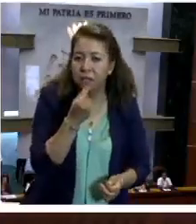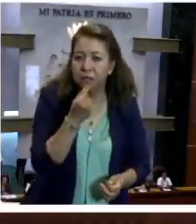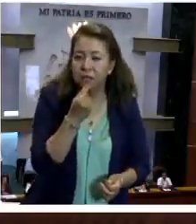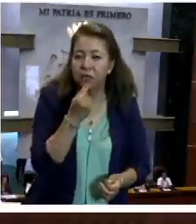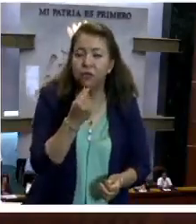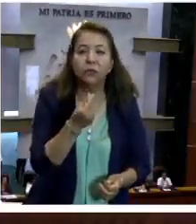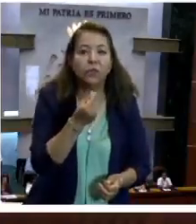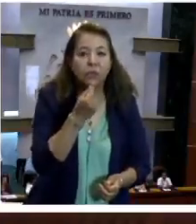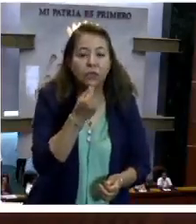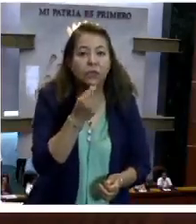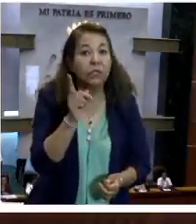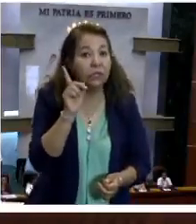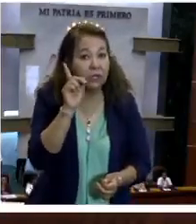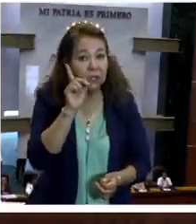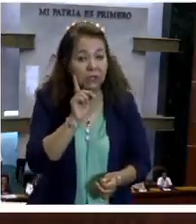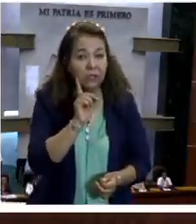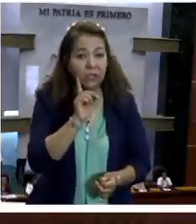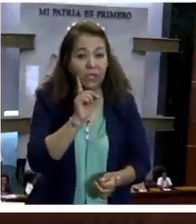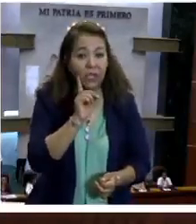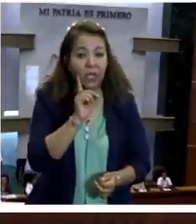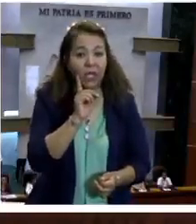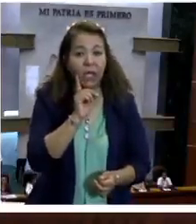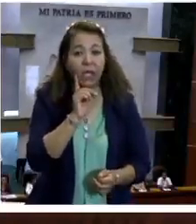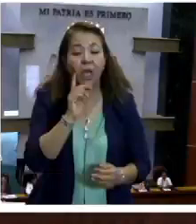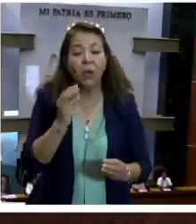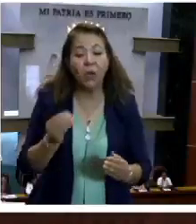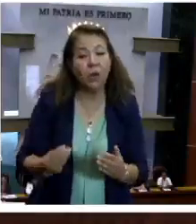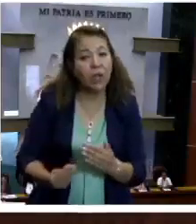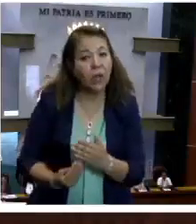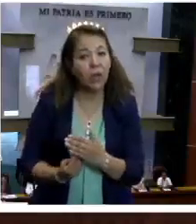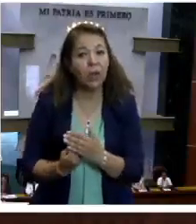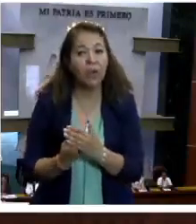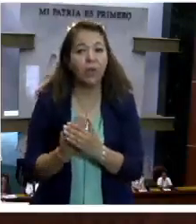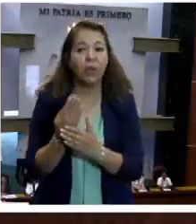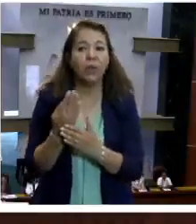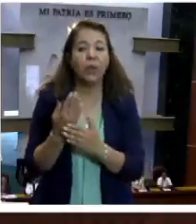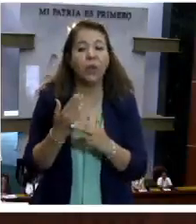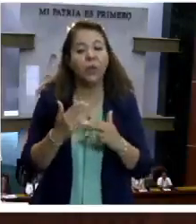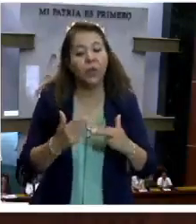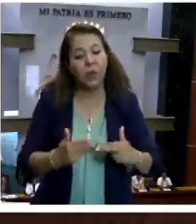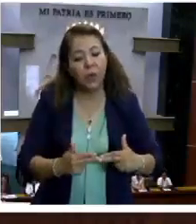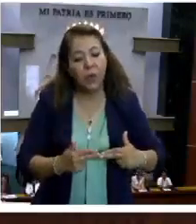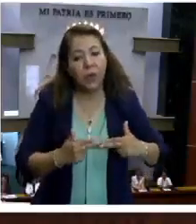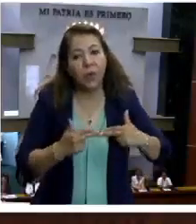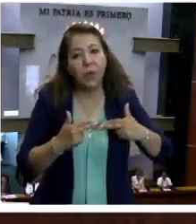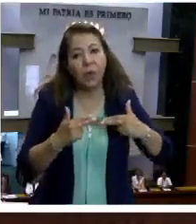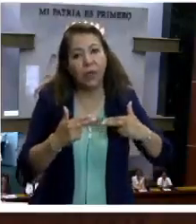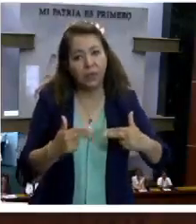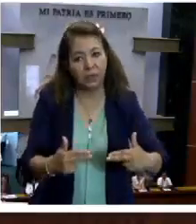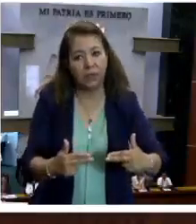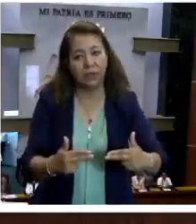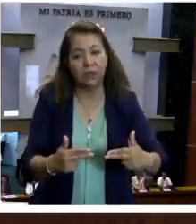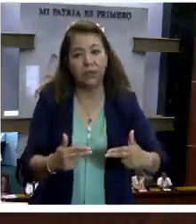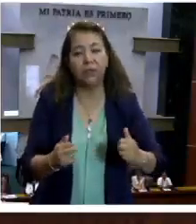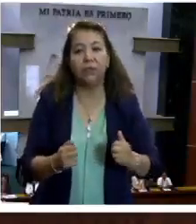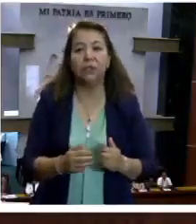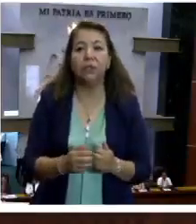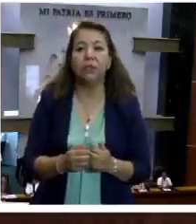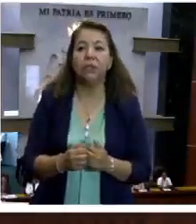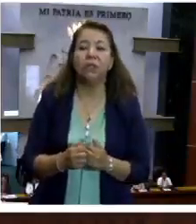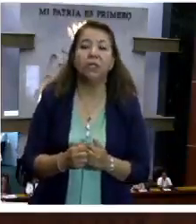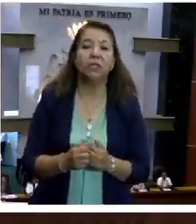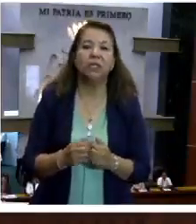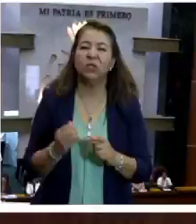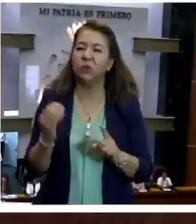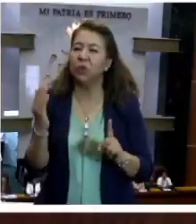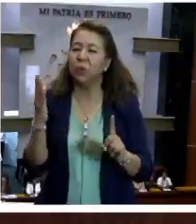una nueva generación en esta época de grandes adversidades es un